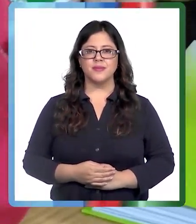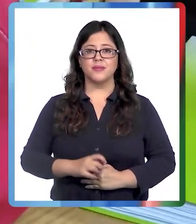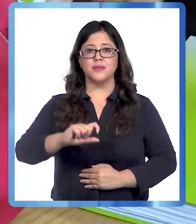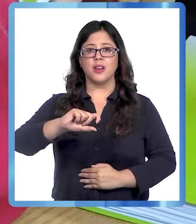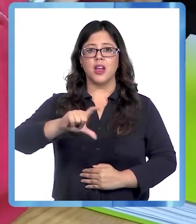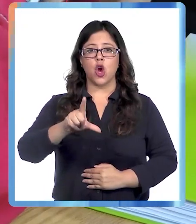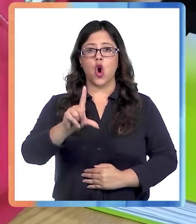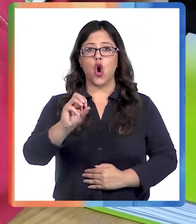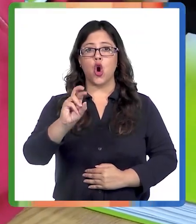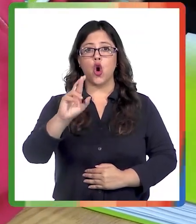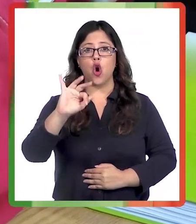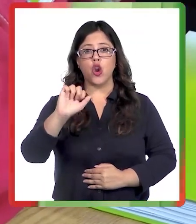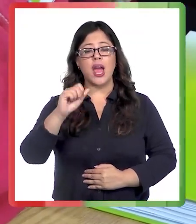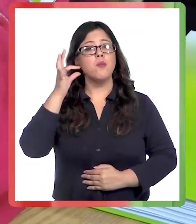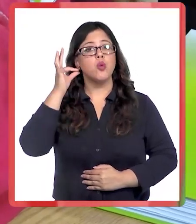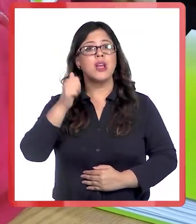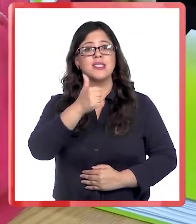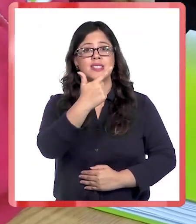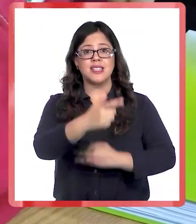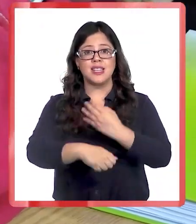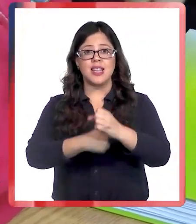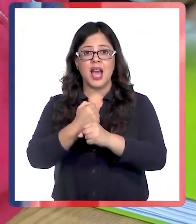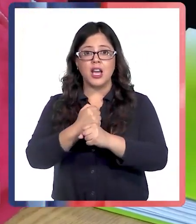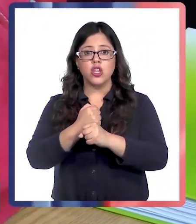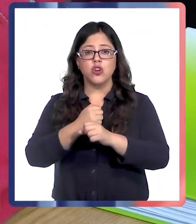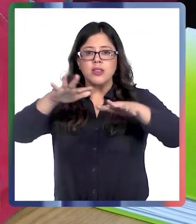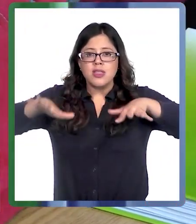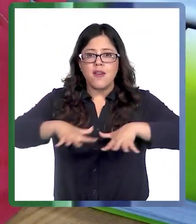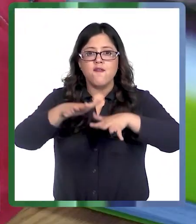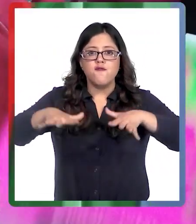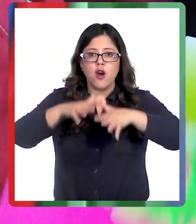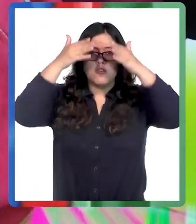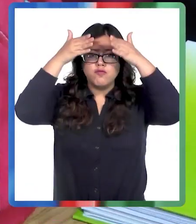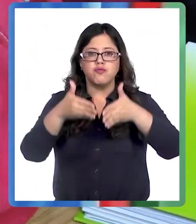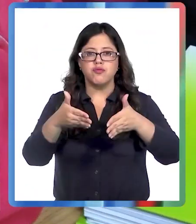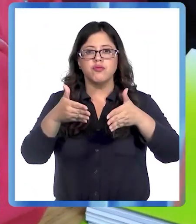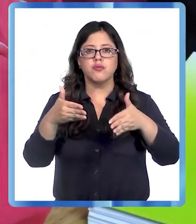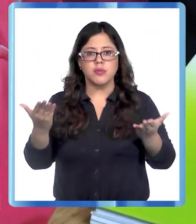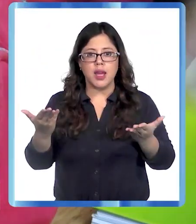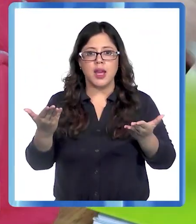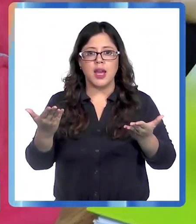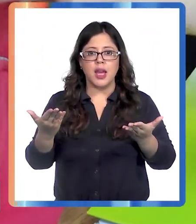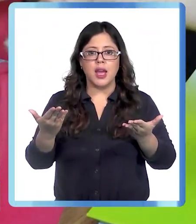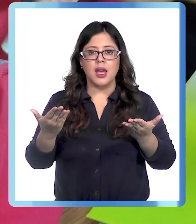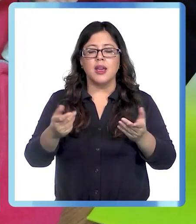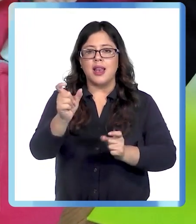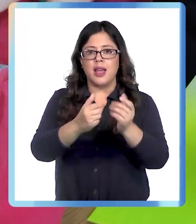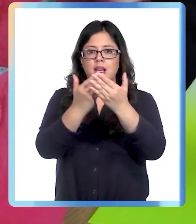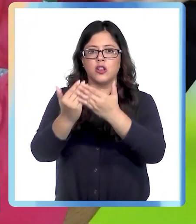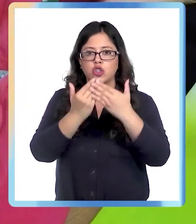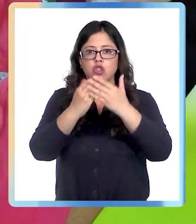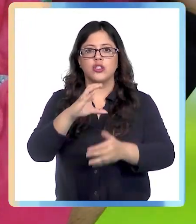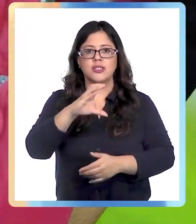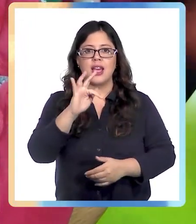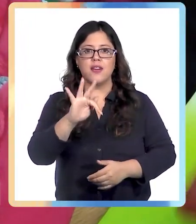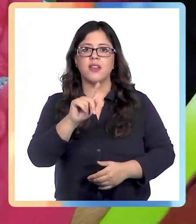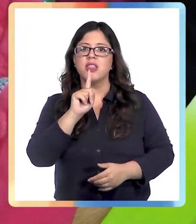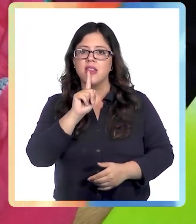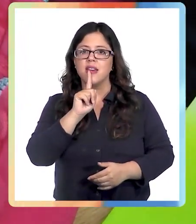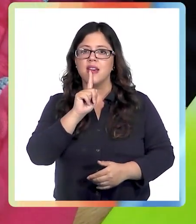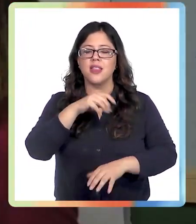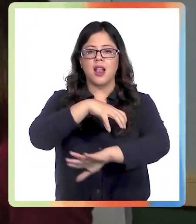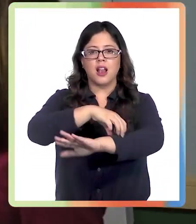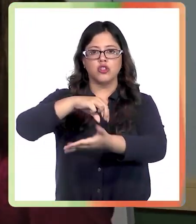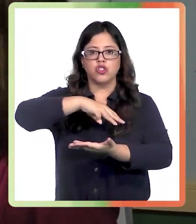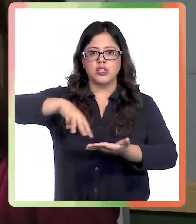Ella es Gloria, una mujer de 67 años, cuyo esfuerzo y dedicación destaca entre los estudiantes del Centro de Formación Técnica